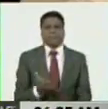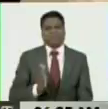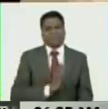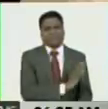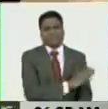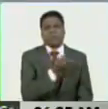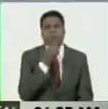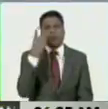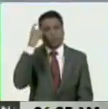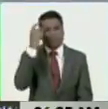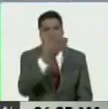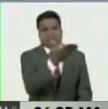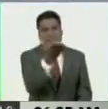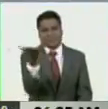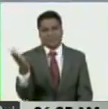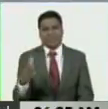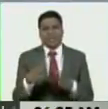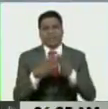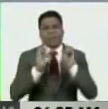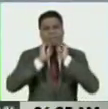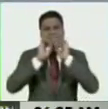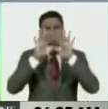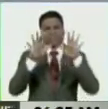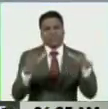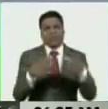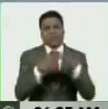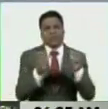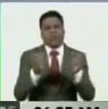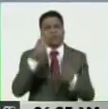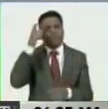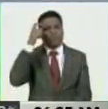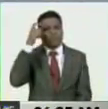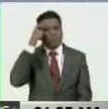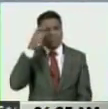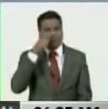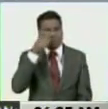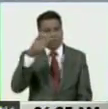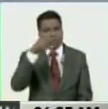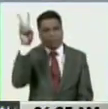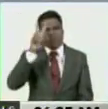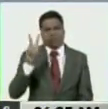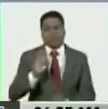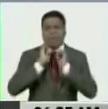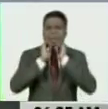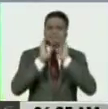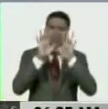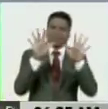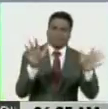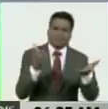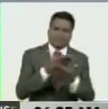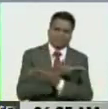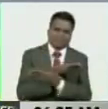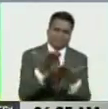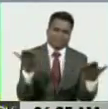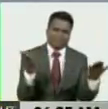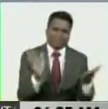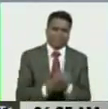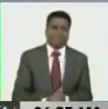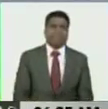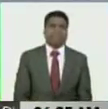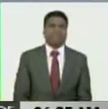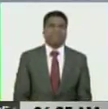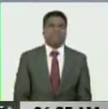bendiciones para ti, para todo este equipo que te acompaña y bueno, para el pueblo de Venezuela, bendiciones. Sí, desde luego,